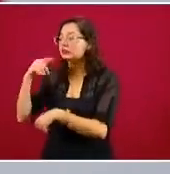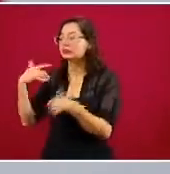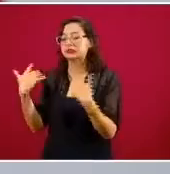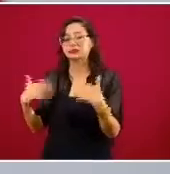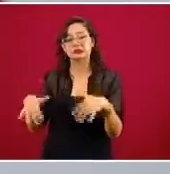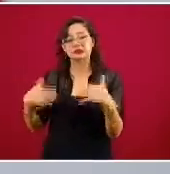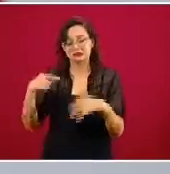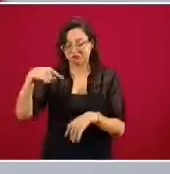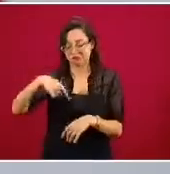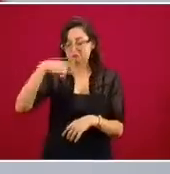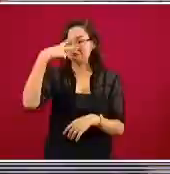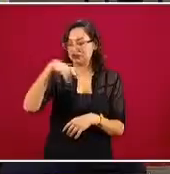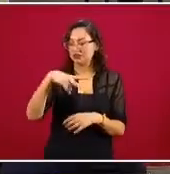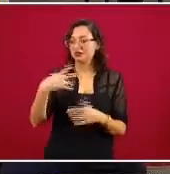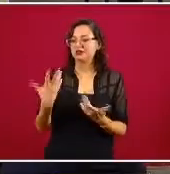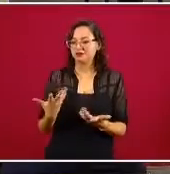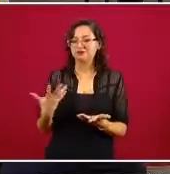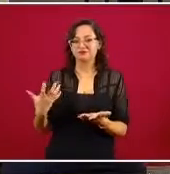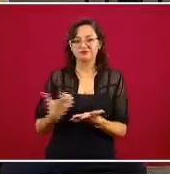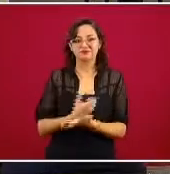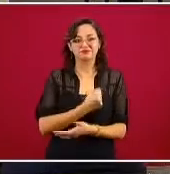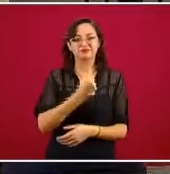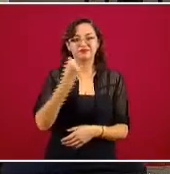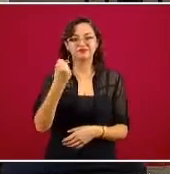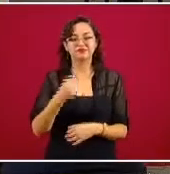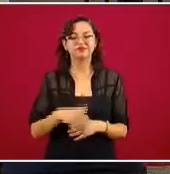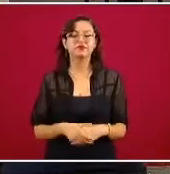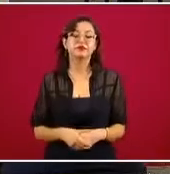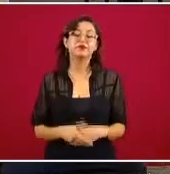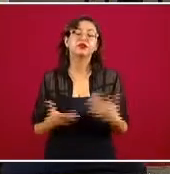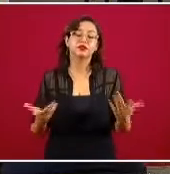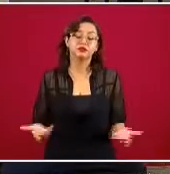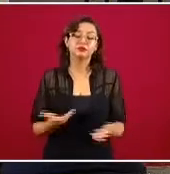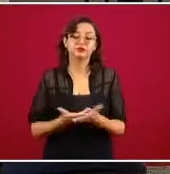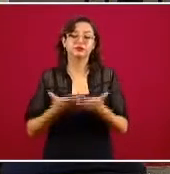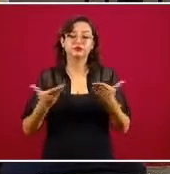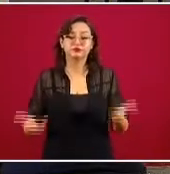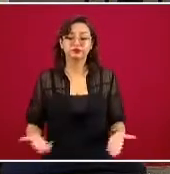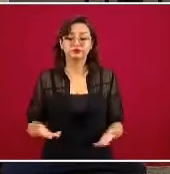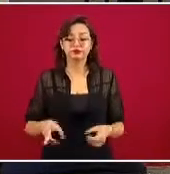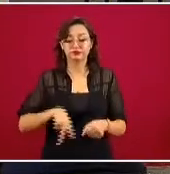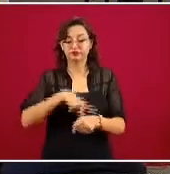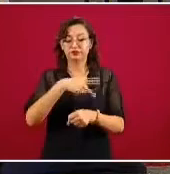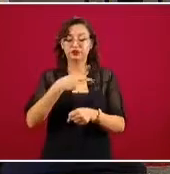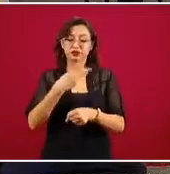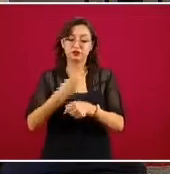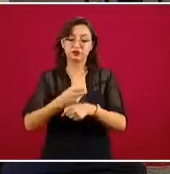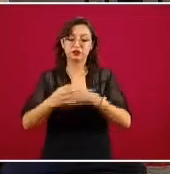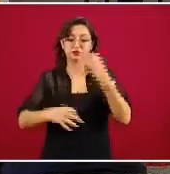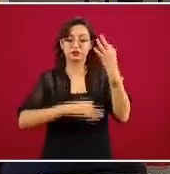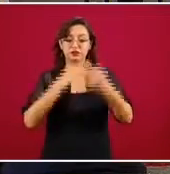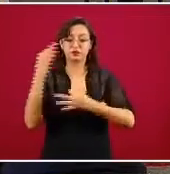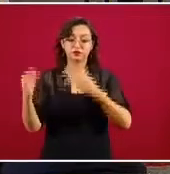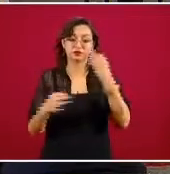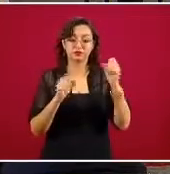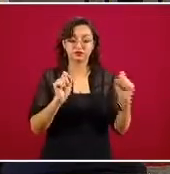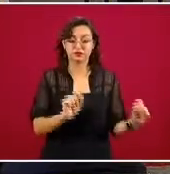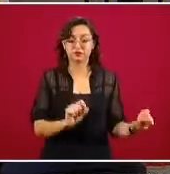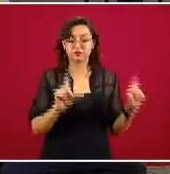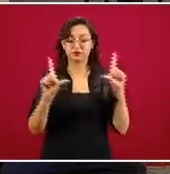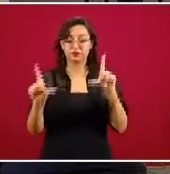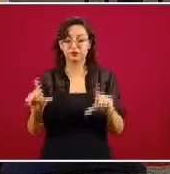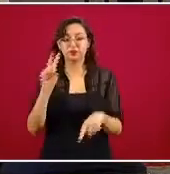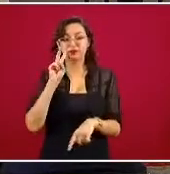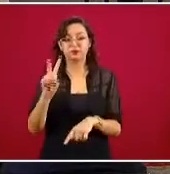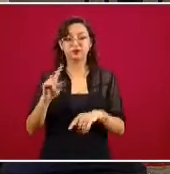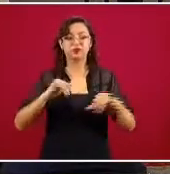Y nos lleva a una segunda noticia que es importante, la hemos venido comentando, pero queremos darle mayor detalle, que se ve en la siguiente diapositiva con un